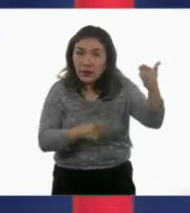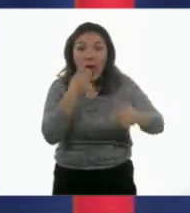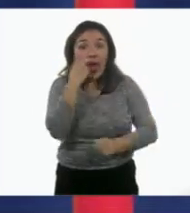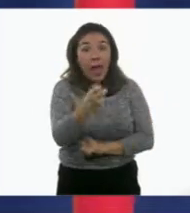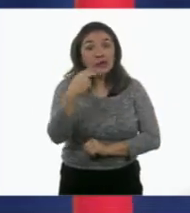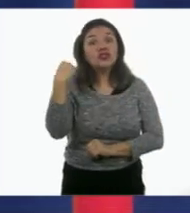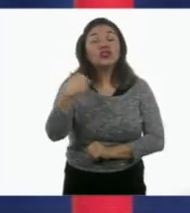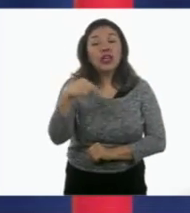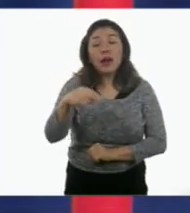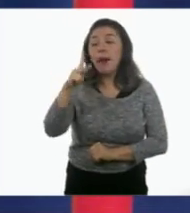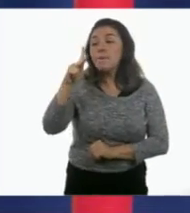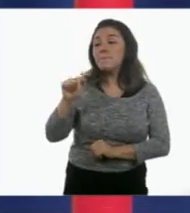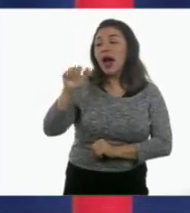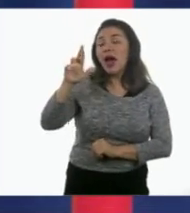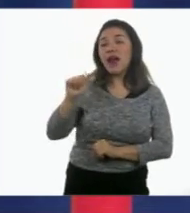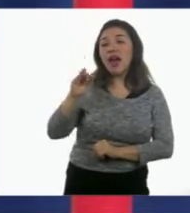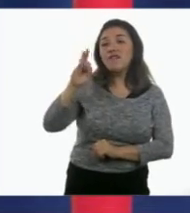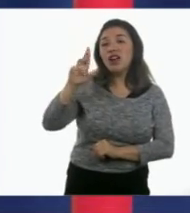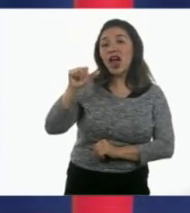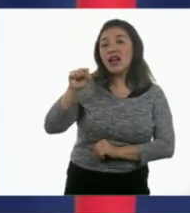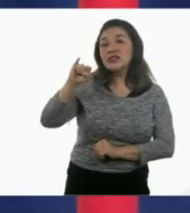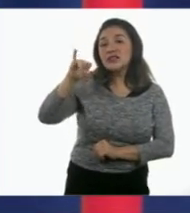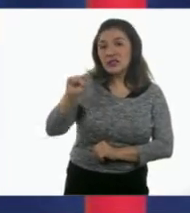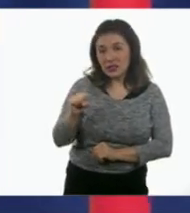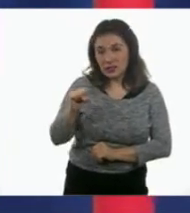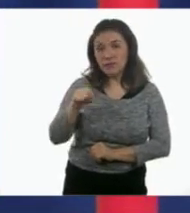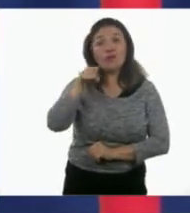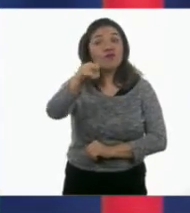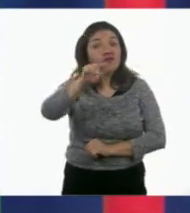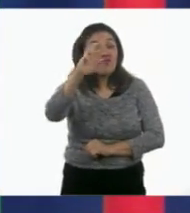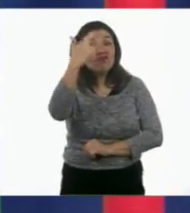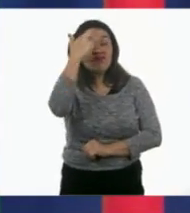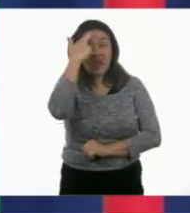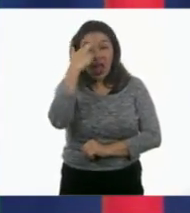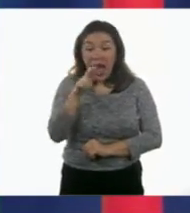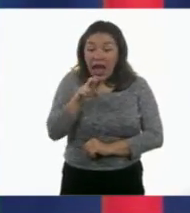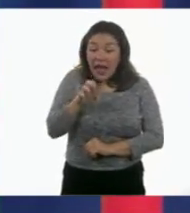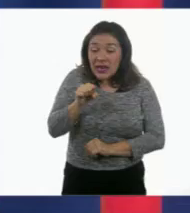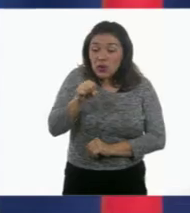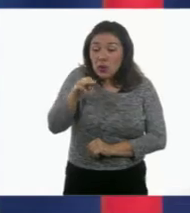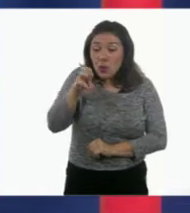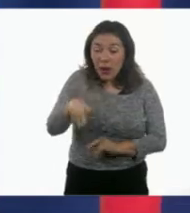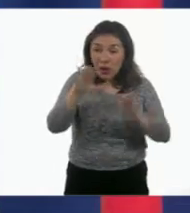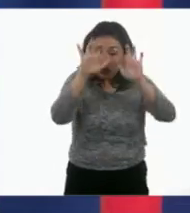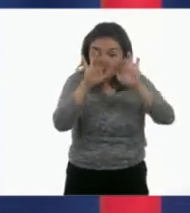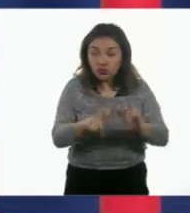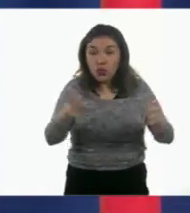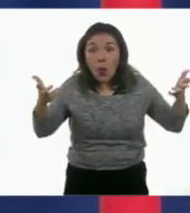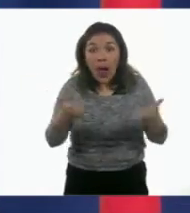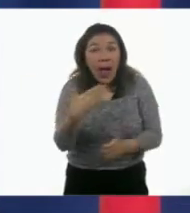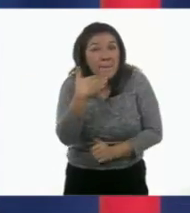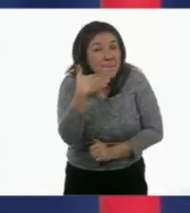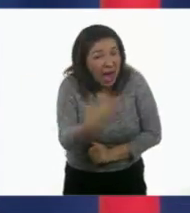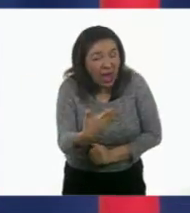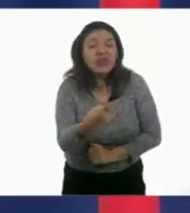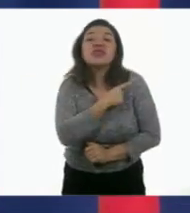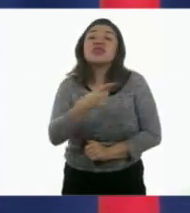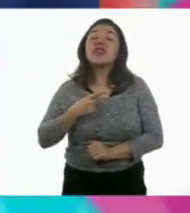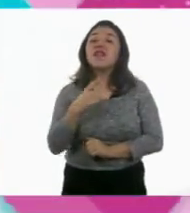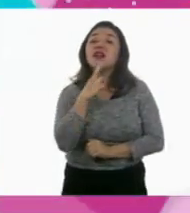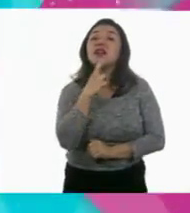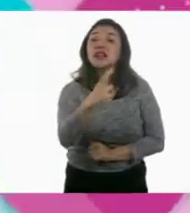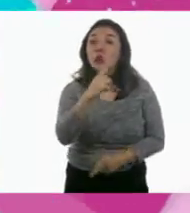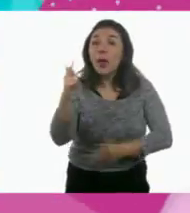llama paráfrasis. Recuerda, un resumen realizado correctamente deberá contestar las